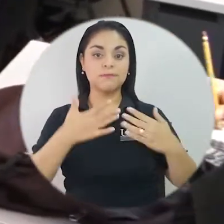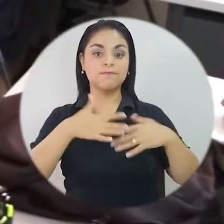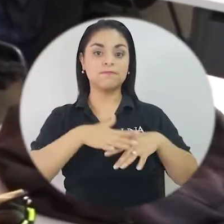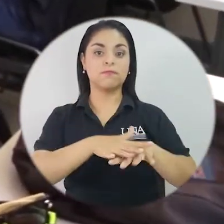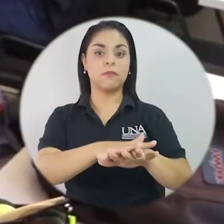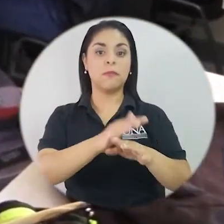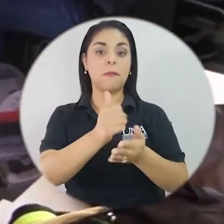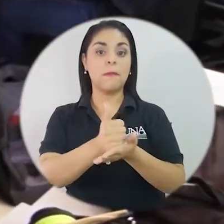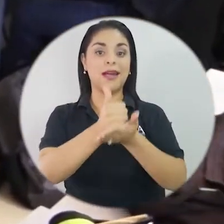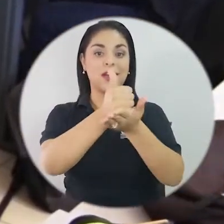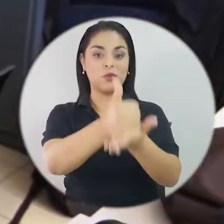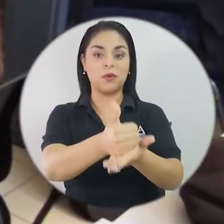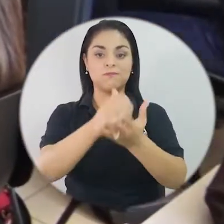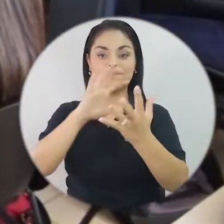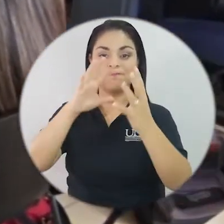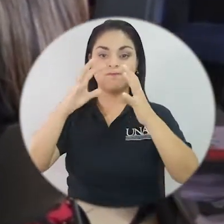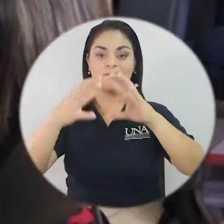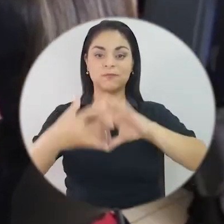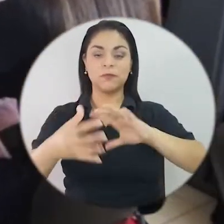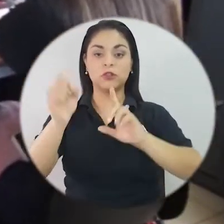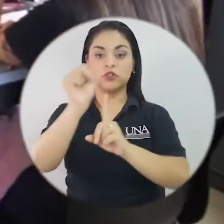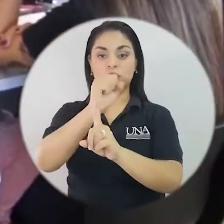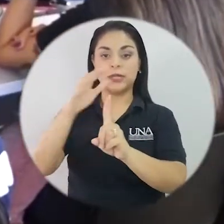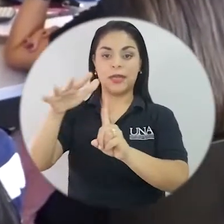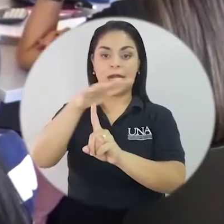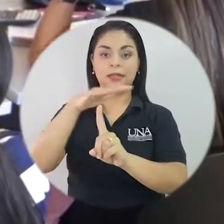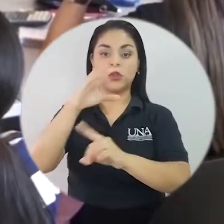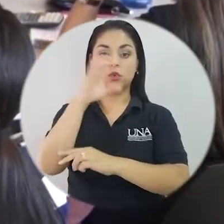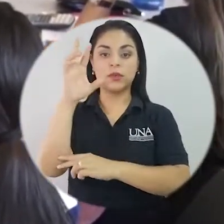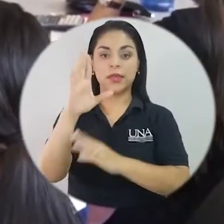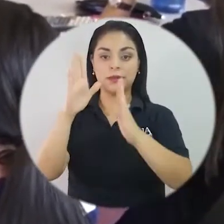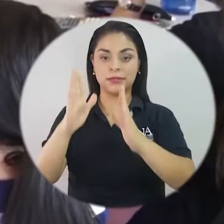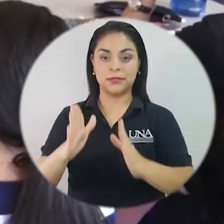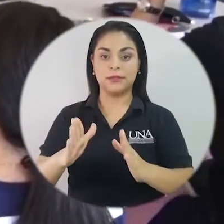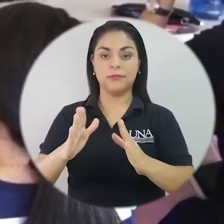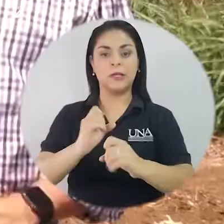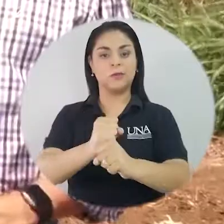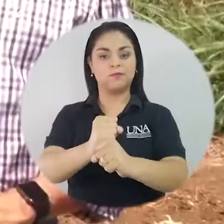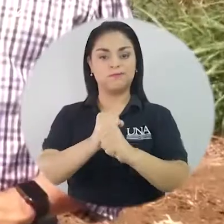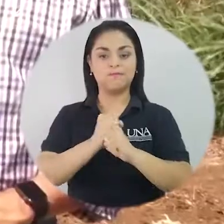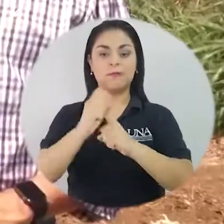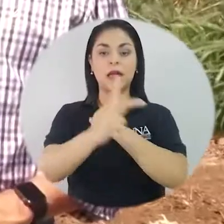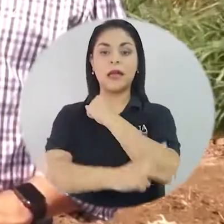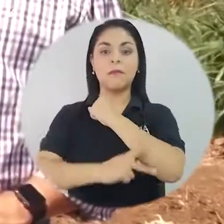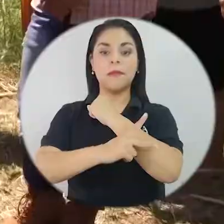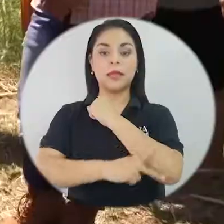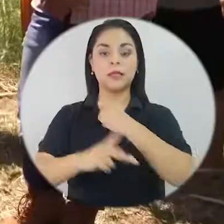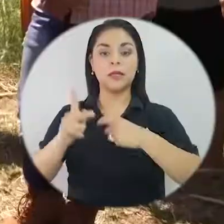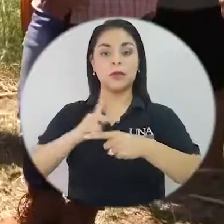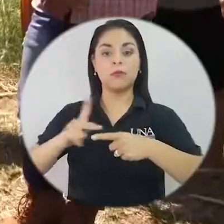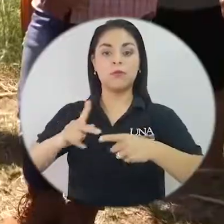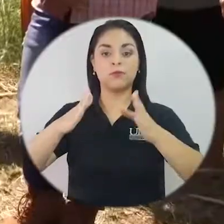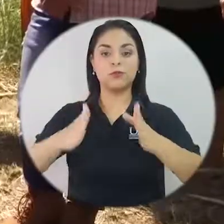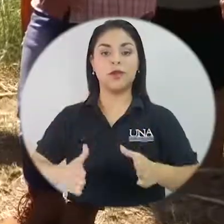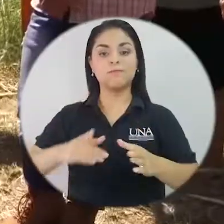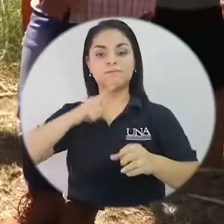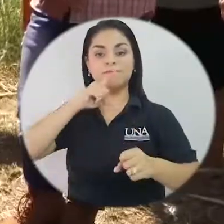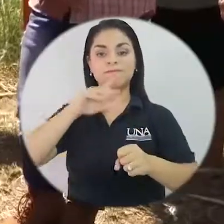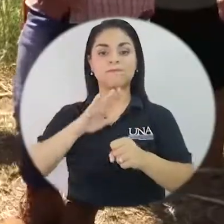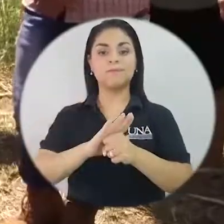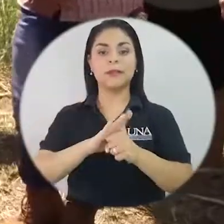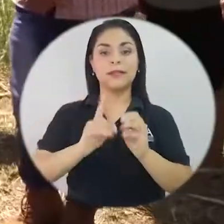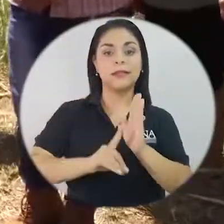manera integral para contribuir con la transformación de la sociedad costarricense, para garantizar al país